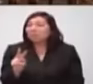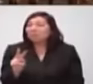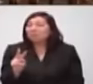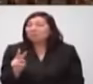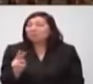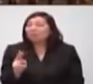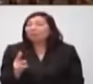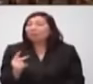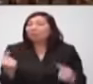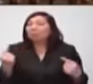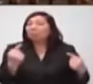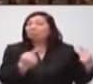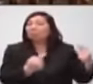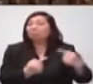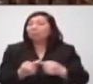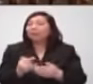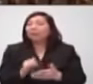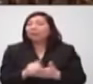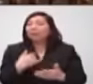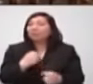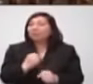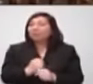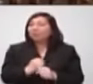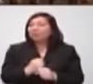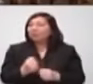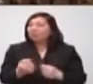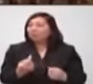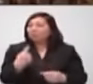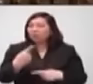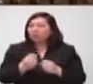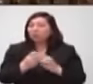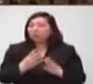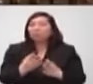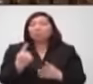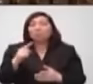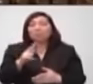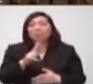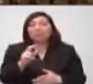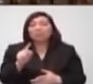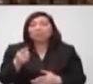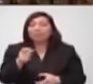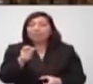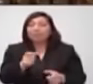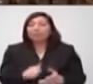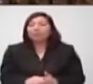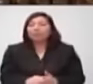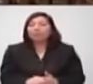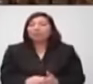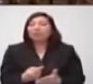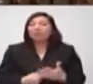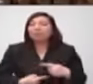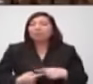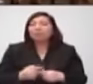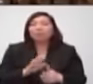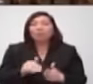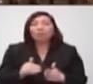con estas transversales y luego con el que estamos trabajando, que movería diariamente 1.300.000 habitantes, es lo que viene por